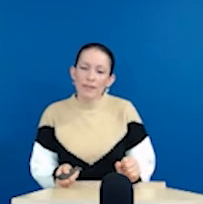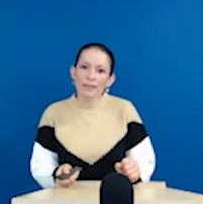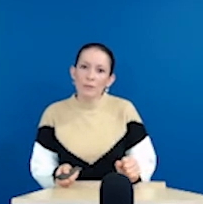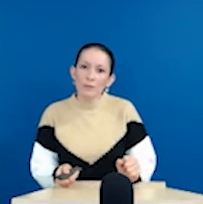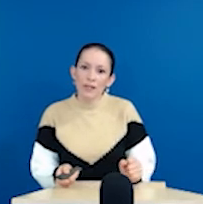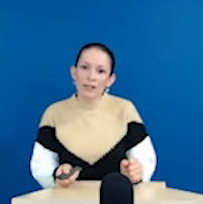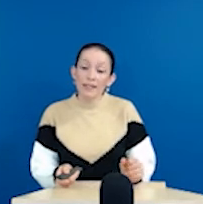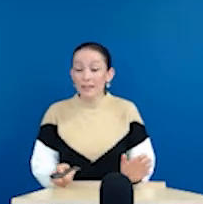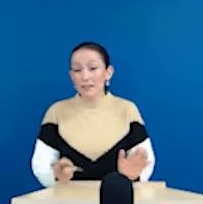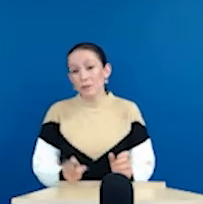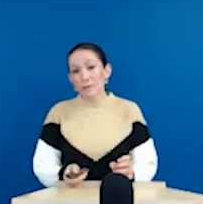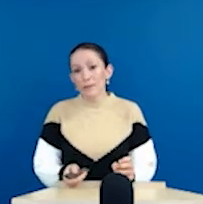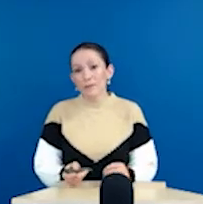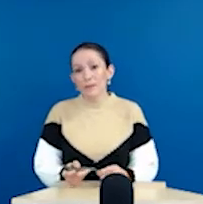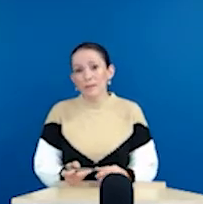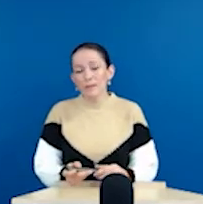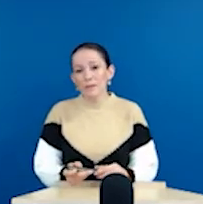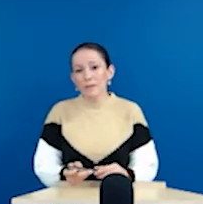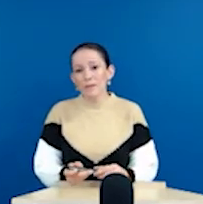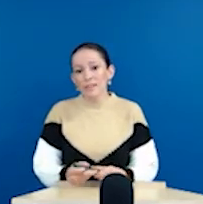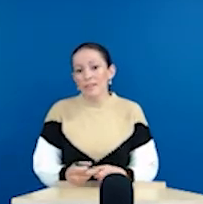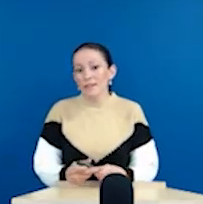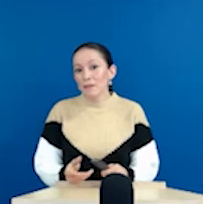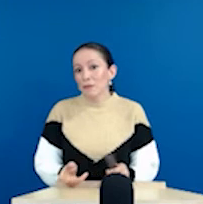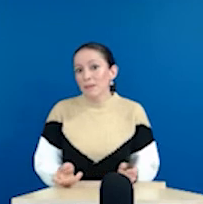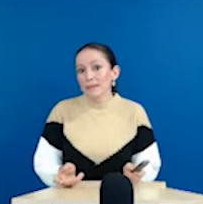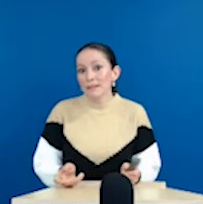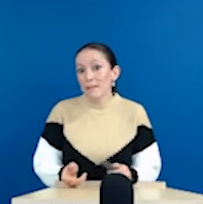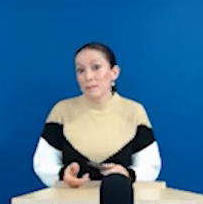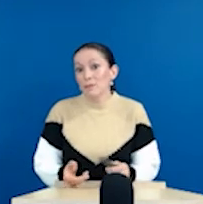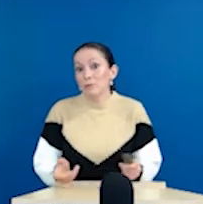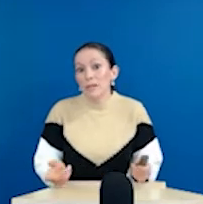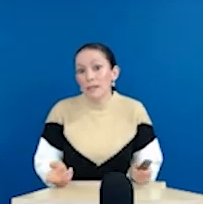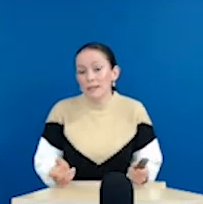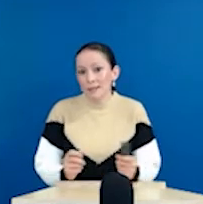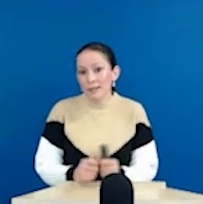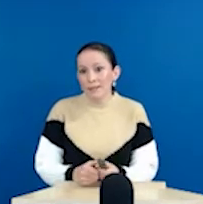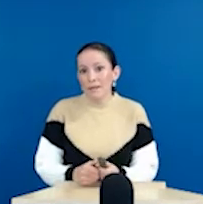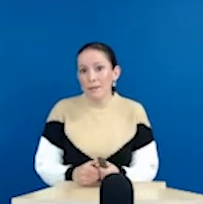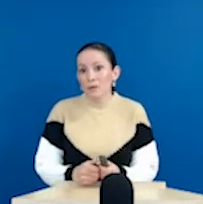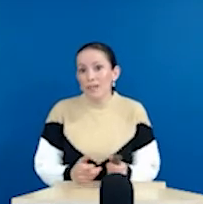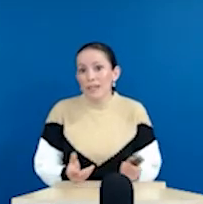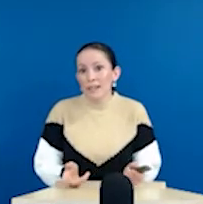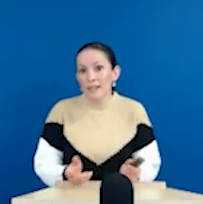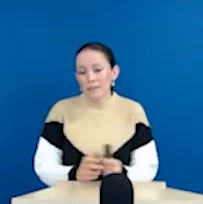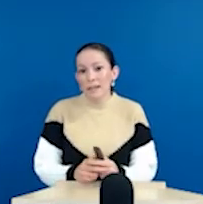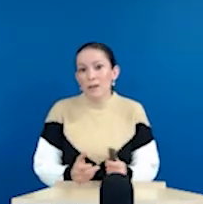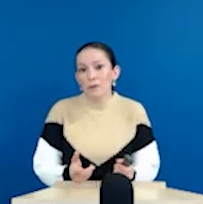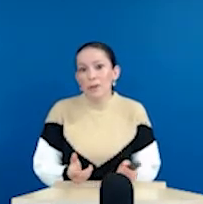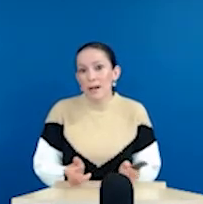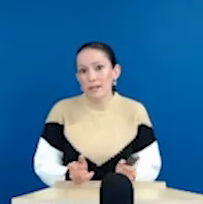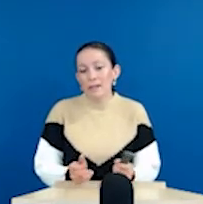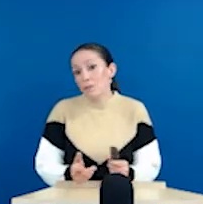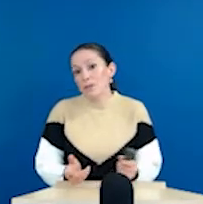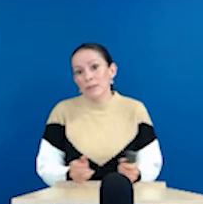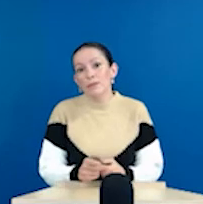es importante escuchar. Y a veces nos convertimos en psicólogos. A veces los pacientes sabemos sus vidas, sabemos qué quieren, para